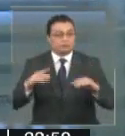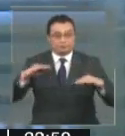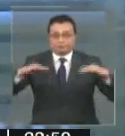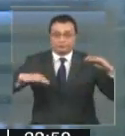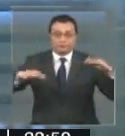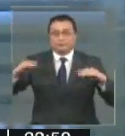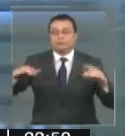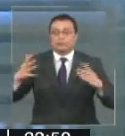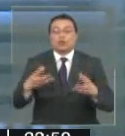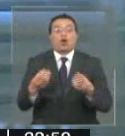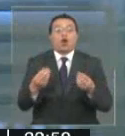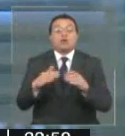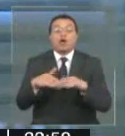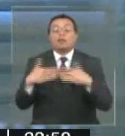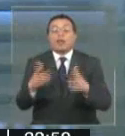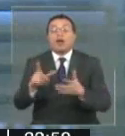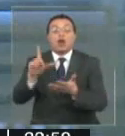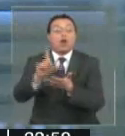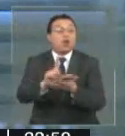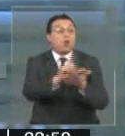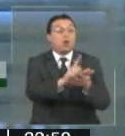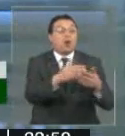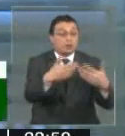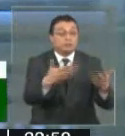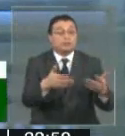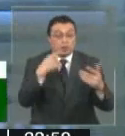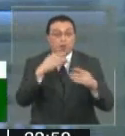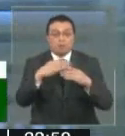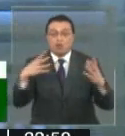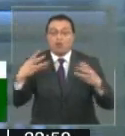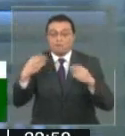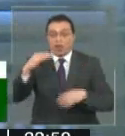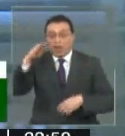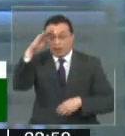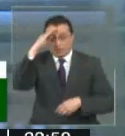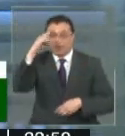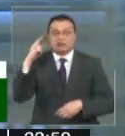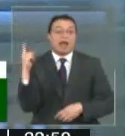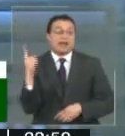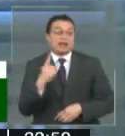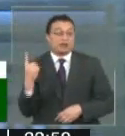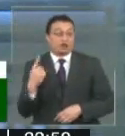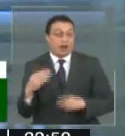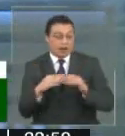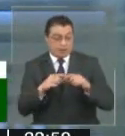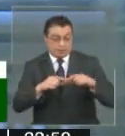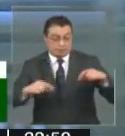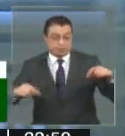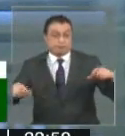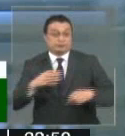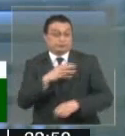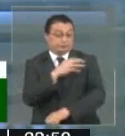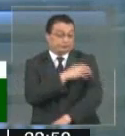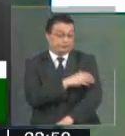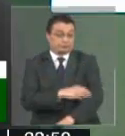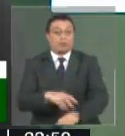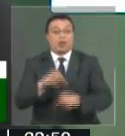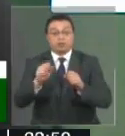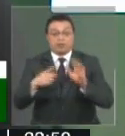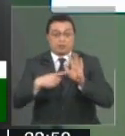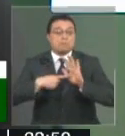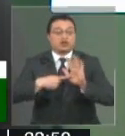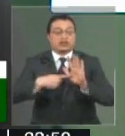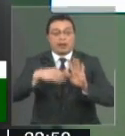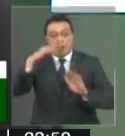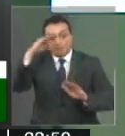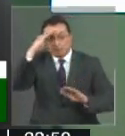de trabajo de cómo generamos espacio. Y obviamente por eso digo que va a ser una muy buena experiencia a nivel nacional de que ustedes puedan mostrar esta